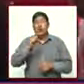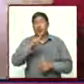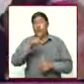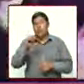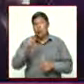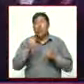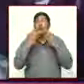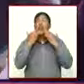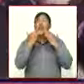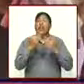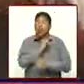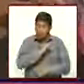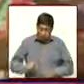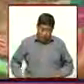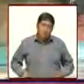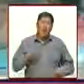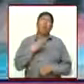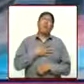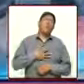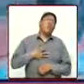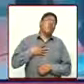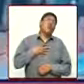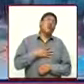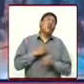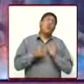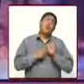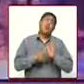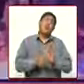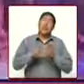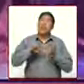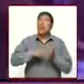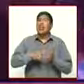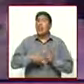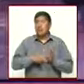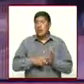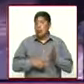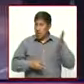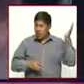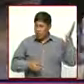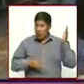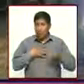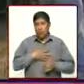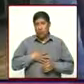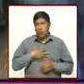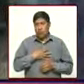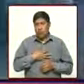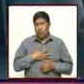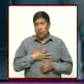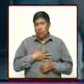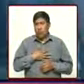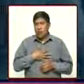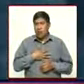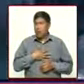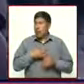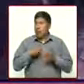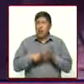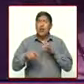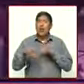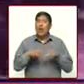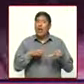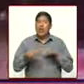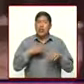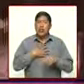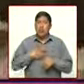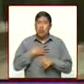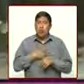si me acompañas un minutito, por favor, yo te voy a mostrar lo que significa justamente esto para lo que es. Por